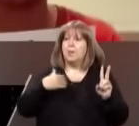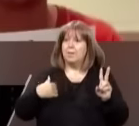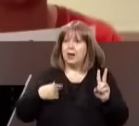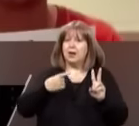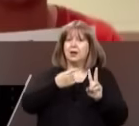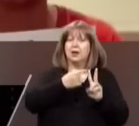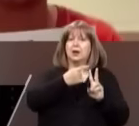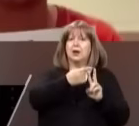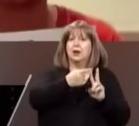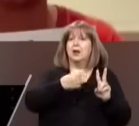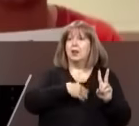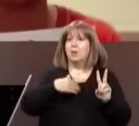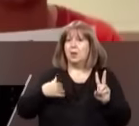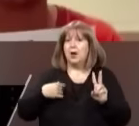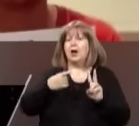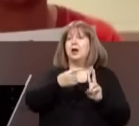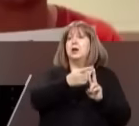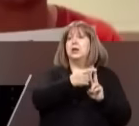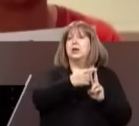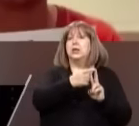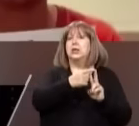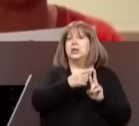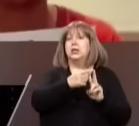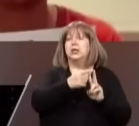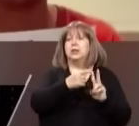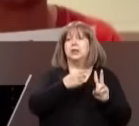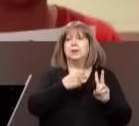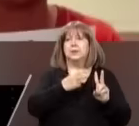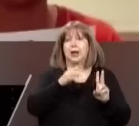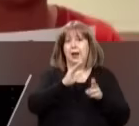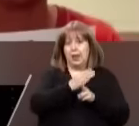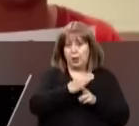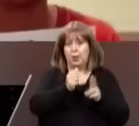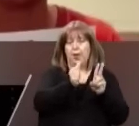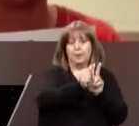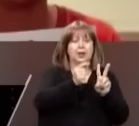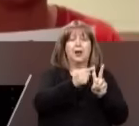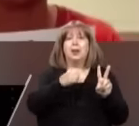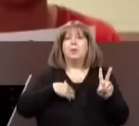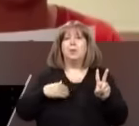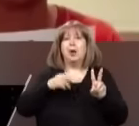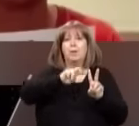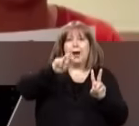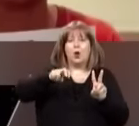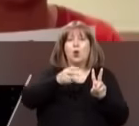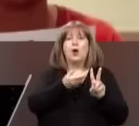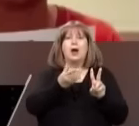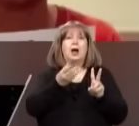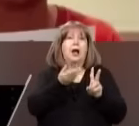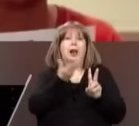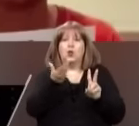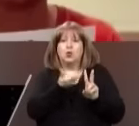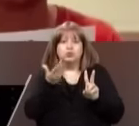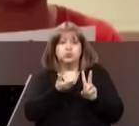a la reconstrucción histórica, entiendo, vamos a verla. No la conozco, debe ser extensa. Ahora la veré en mi oficina,